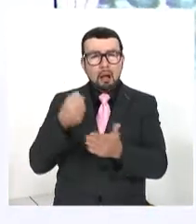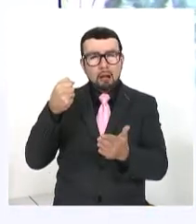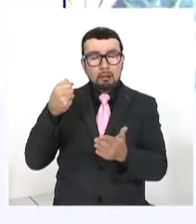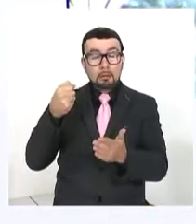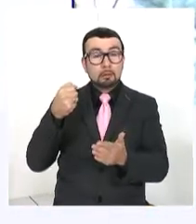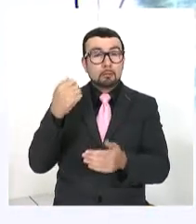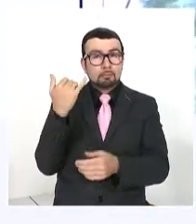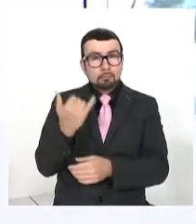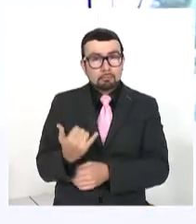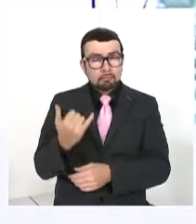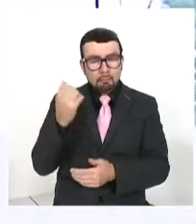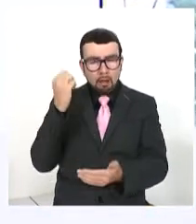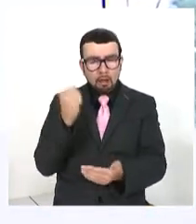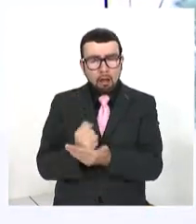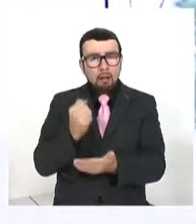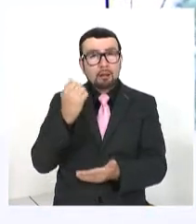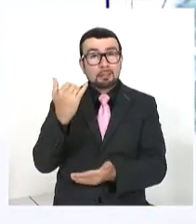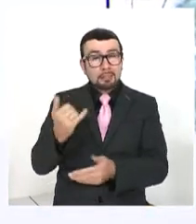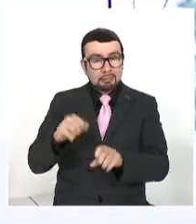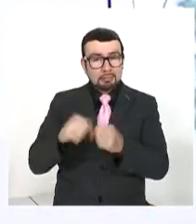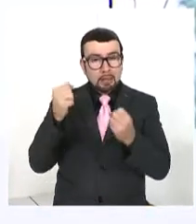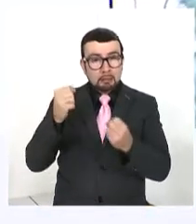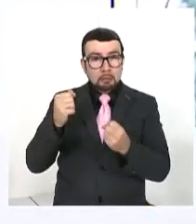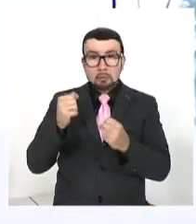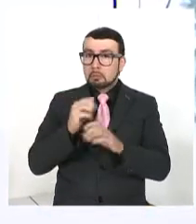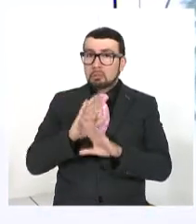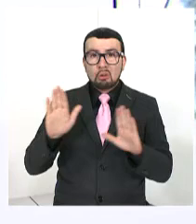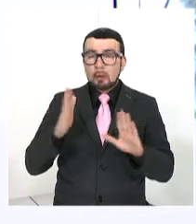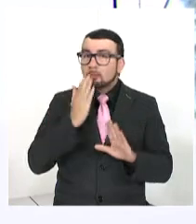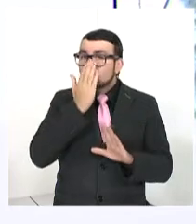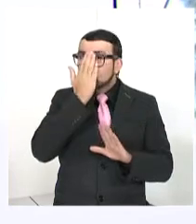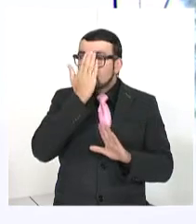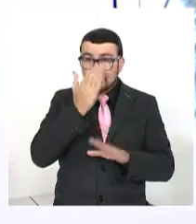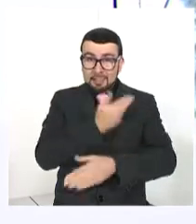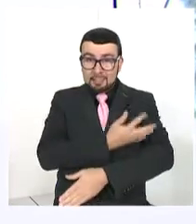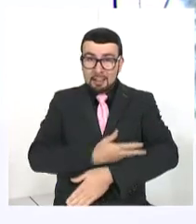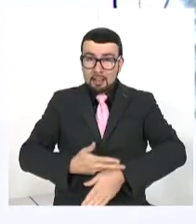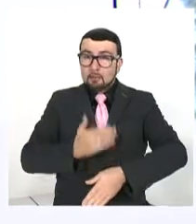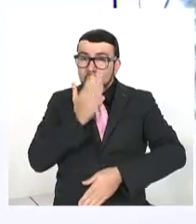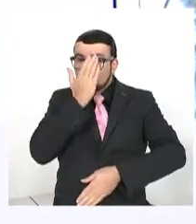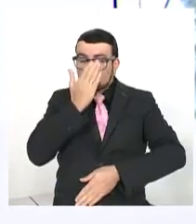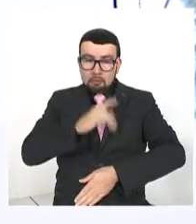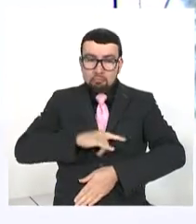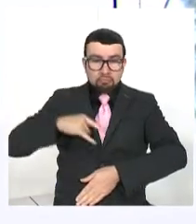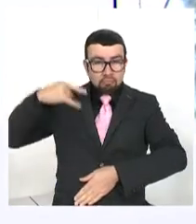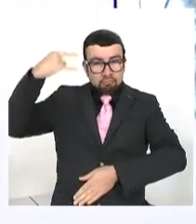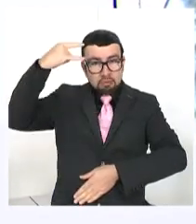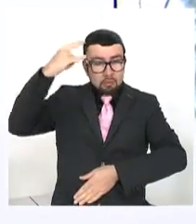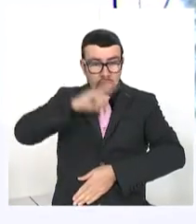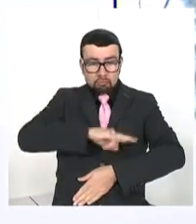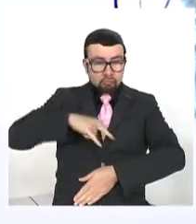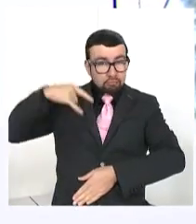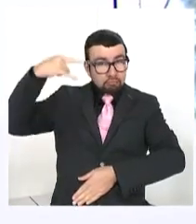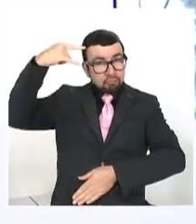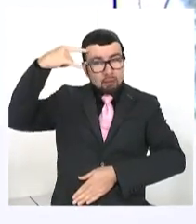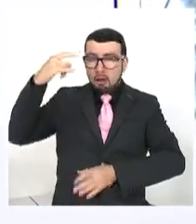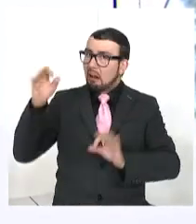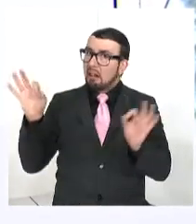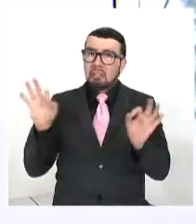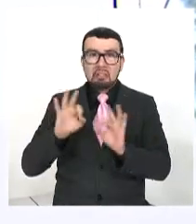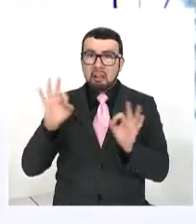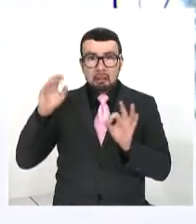Cuando recibe el golpe, deja de recibir oxígeno, que es la sangre, deja de recibir ese alimento que